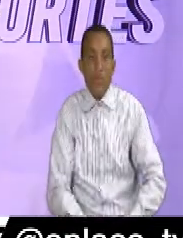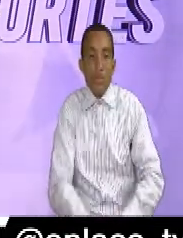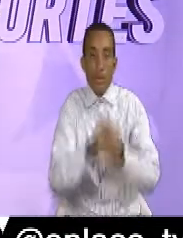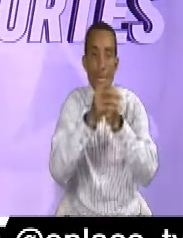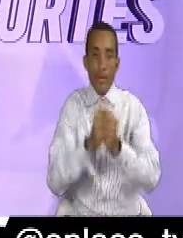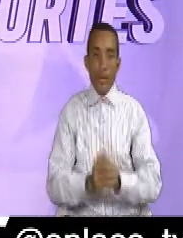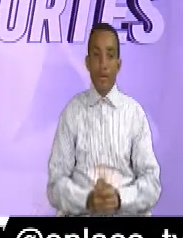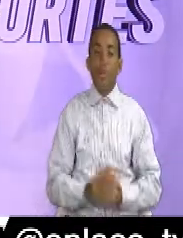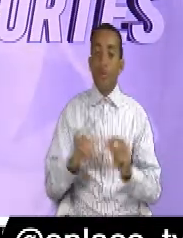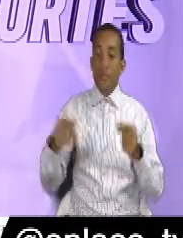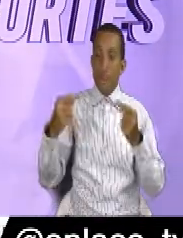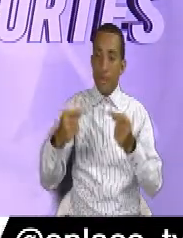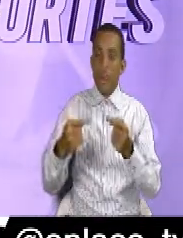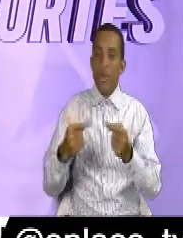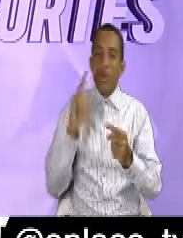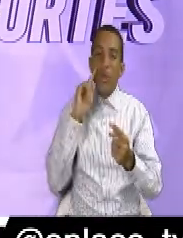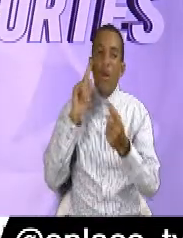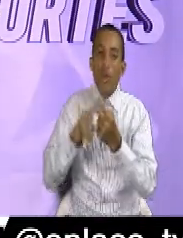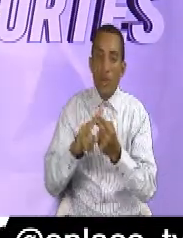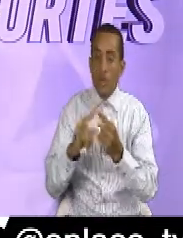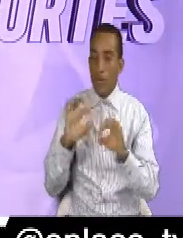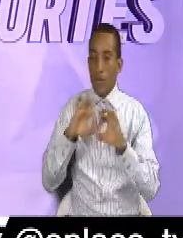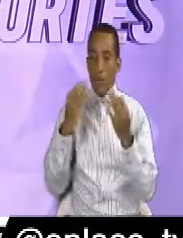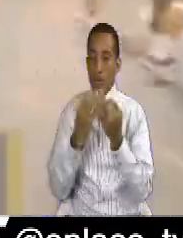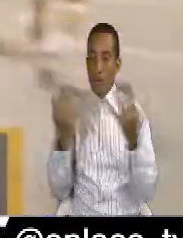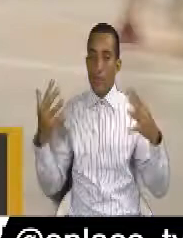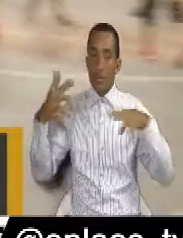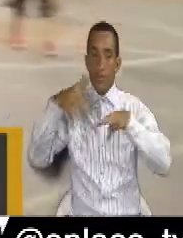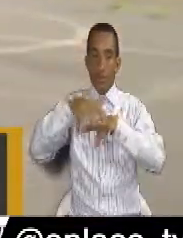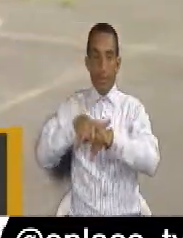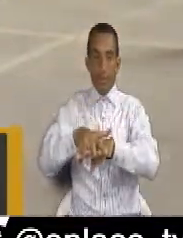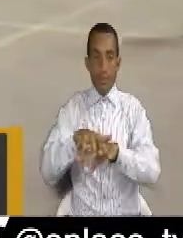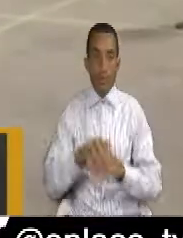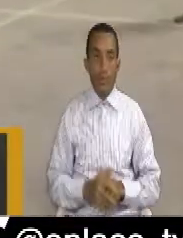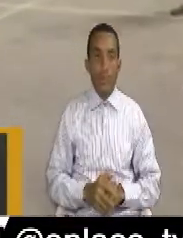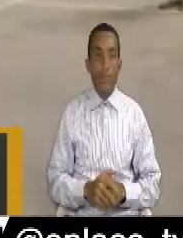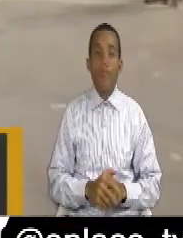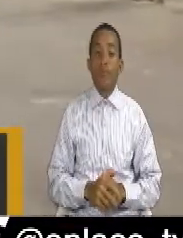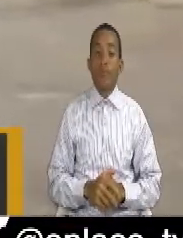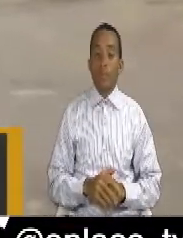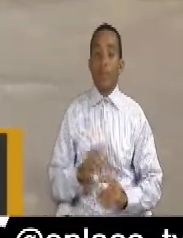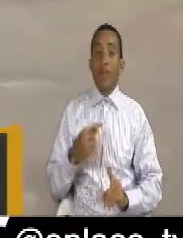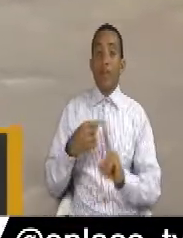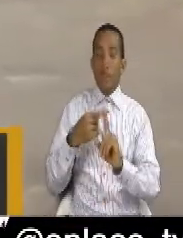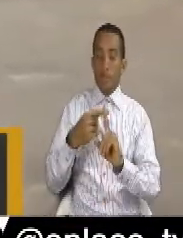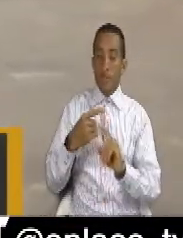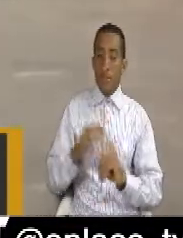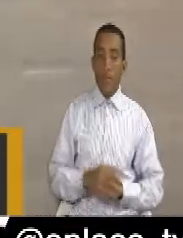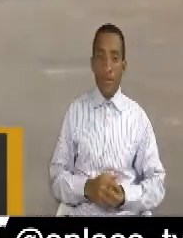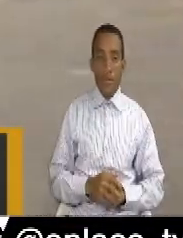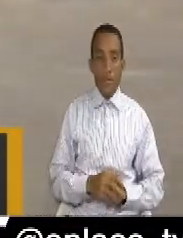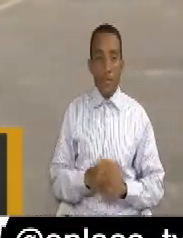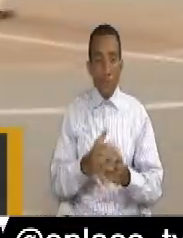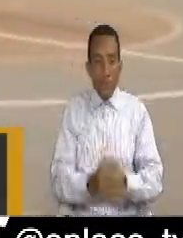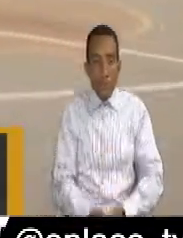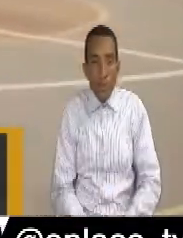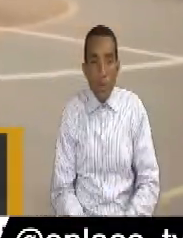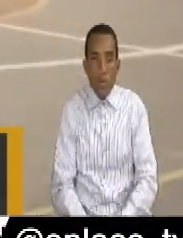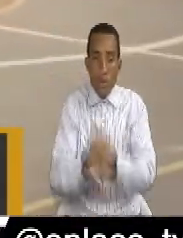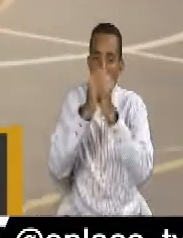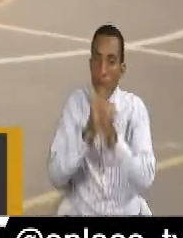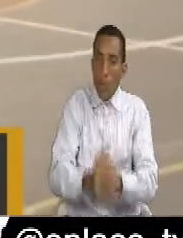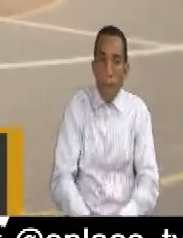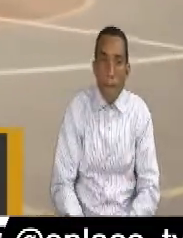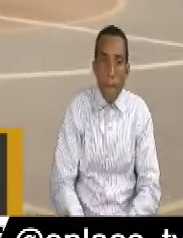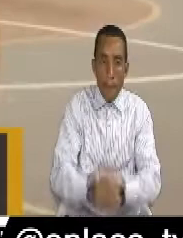es integrar a las familias de Barranca Bermeja. Avanza de manera positiva el torneo de voleibol Copa Eduard Arques, que